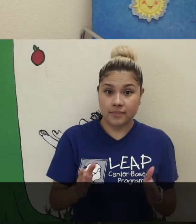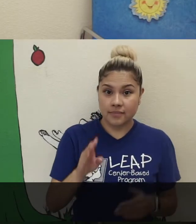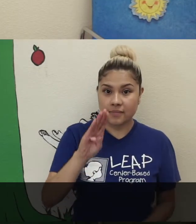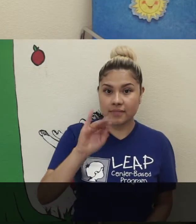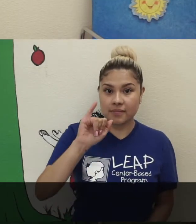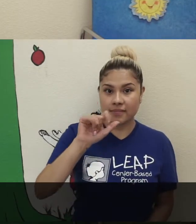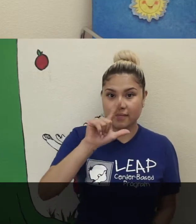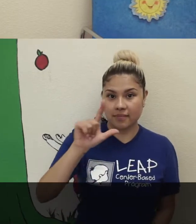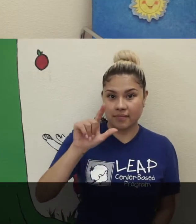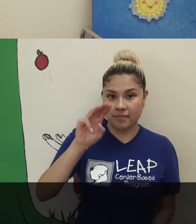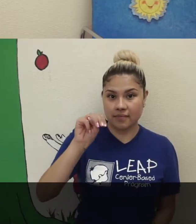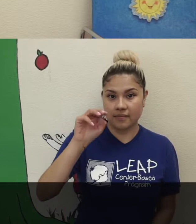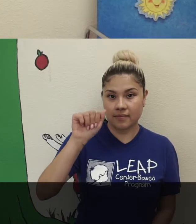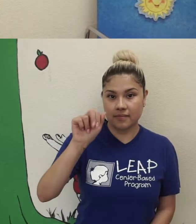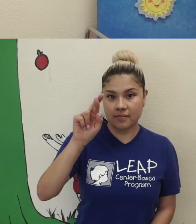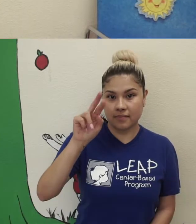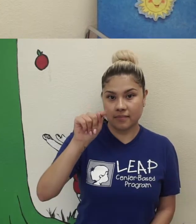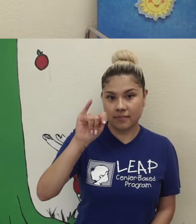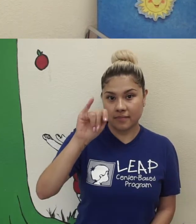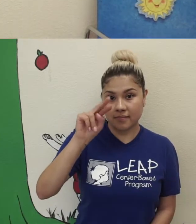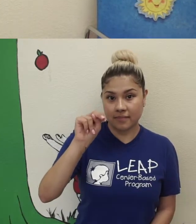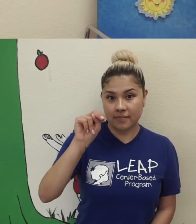ilustrado por Eric Carle.